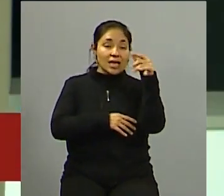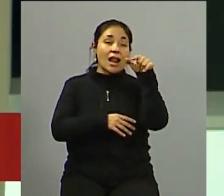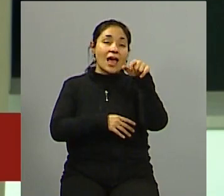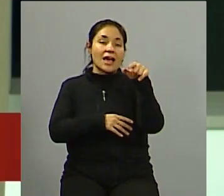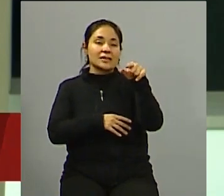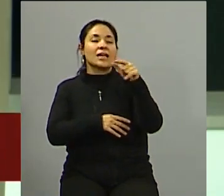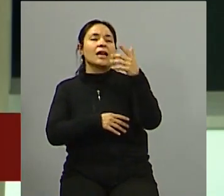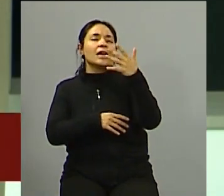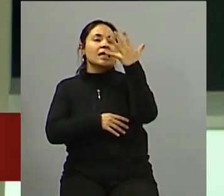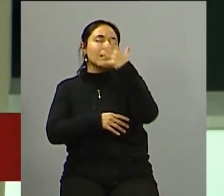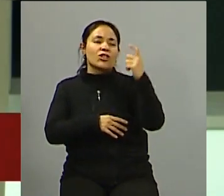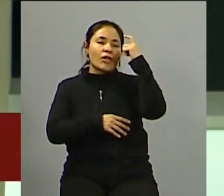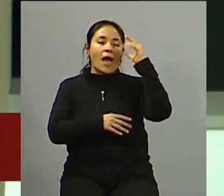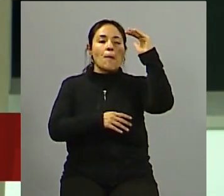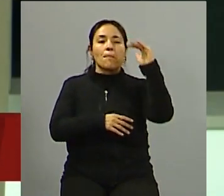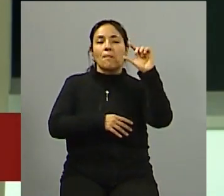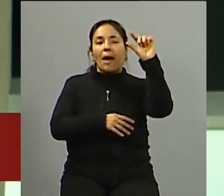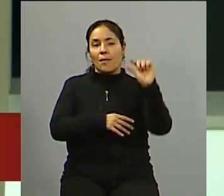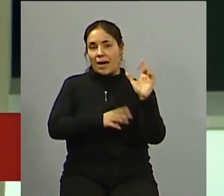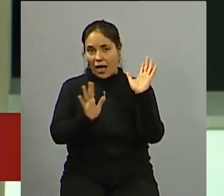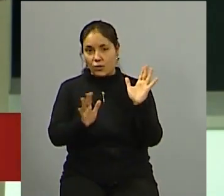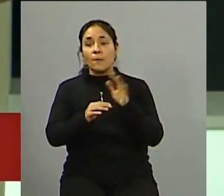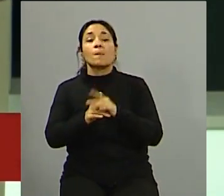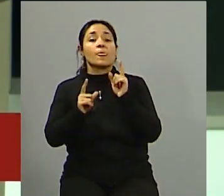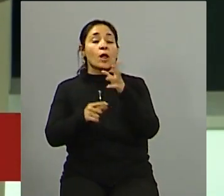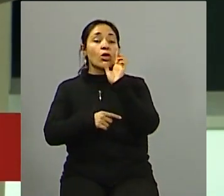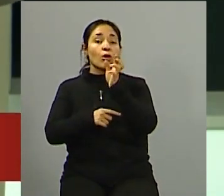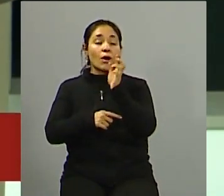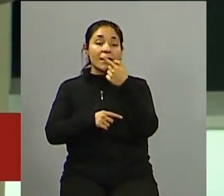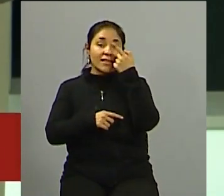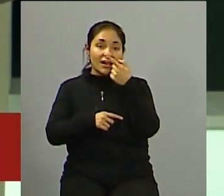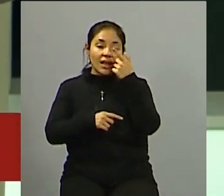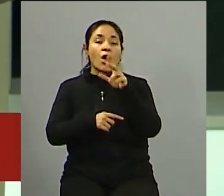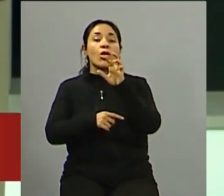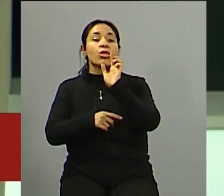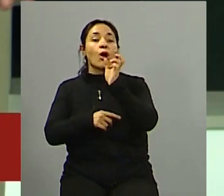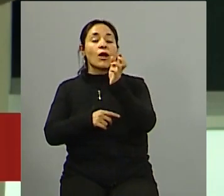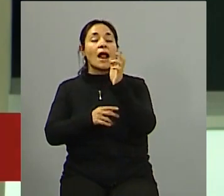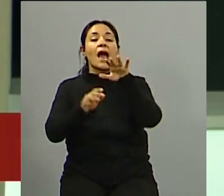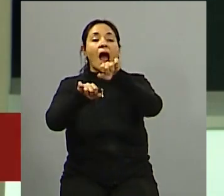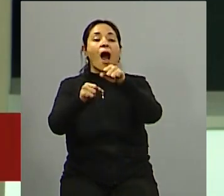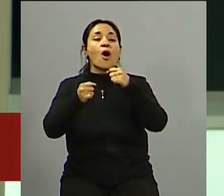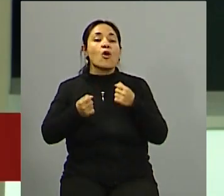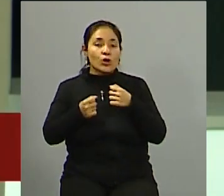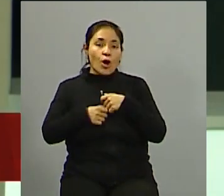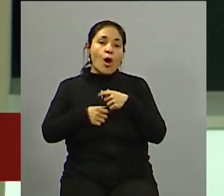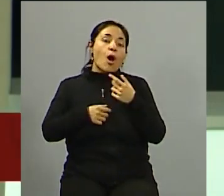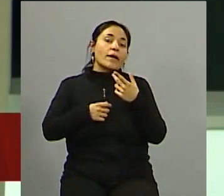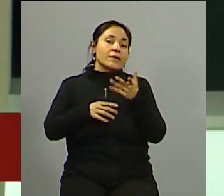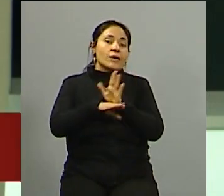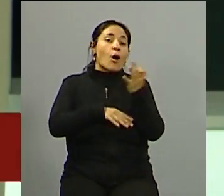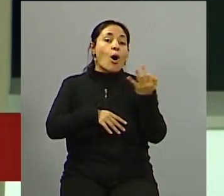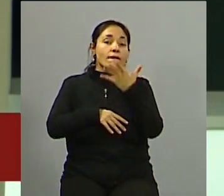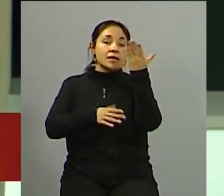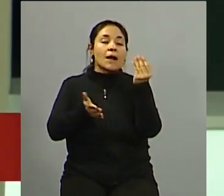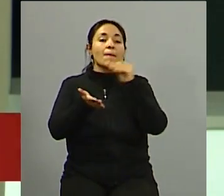sean en blanco. Y el otro dólar que le interesa a la gente, que es el que justamente desapareció, era el dólar al ahorro, que era el oficial más el impuesto país, que estaba más